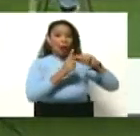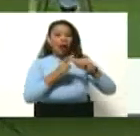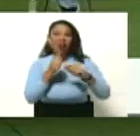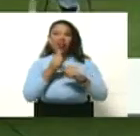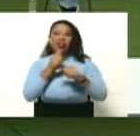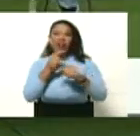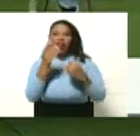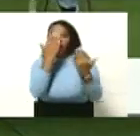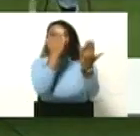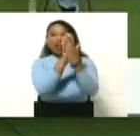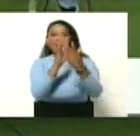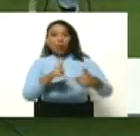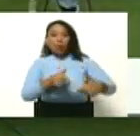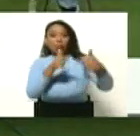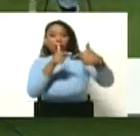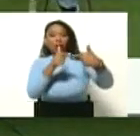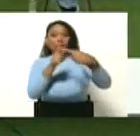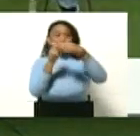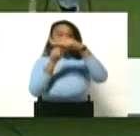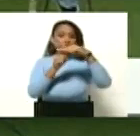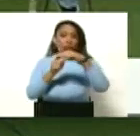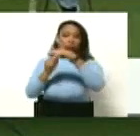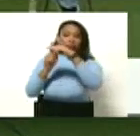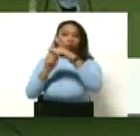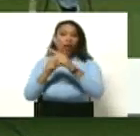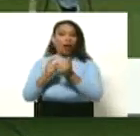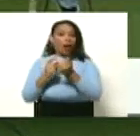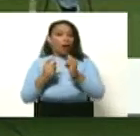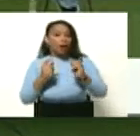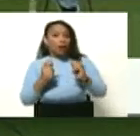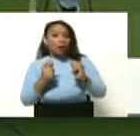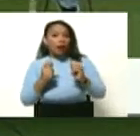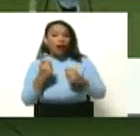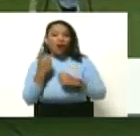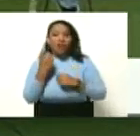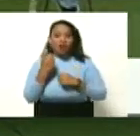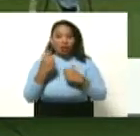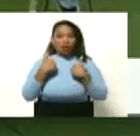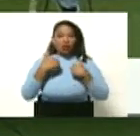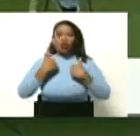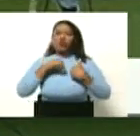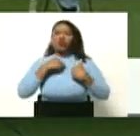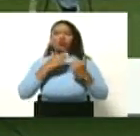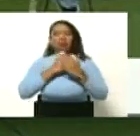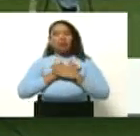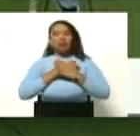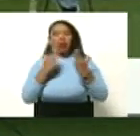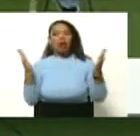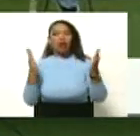van a enfrentar. A la izquierda nos falta eso, porque somos muy buena gente.